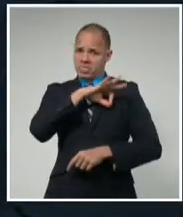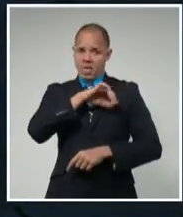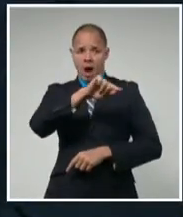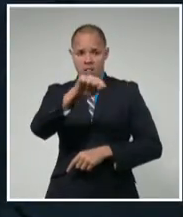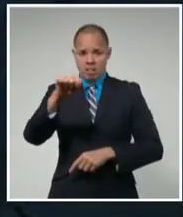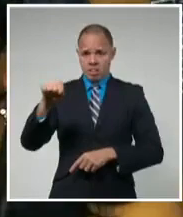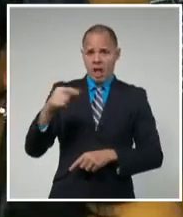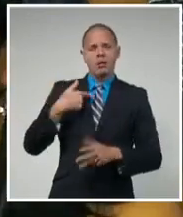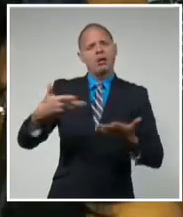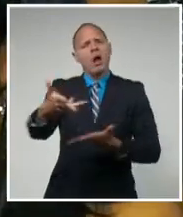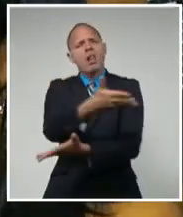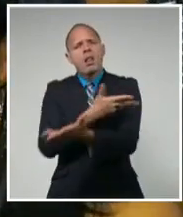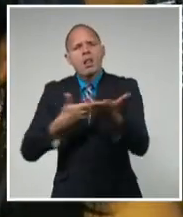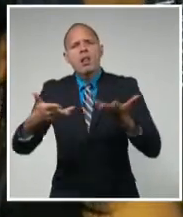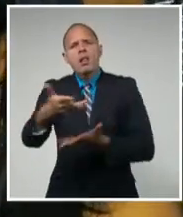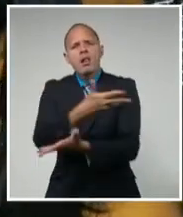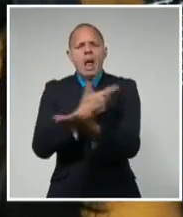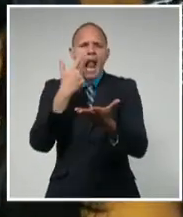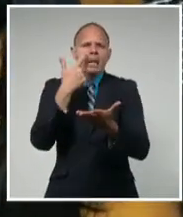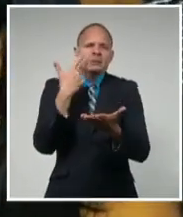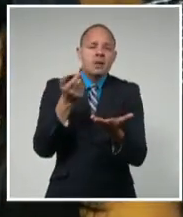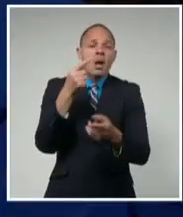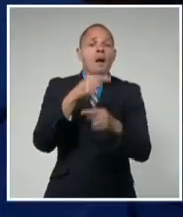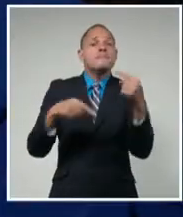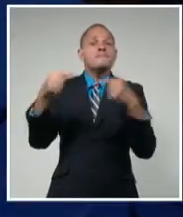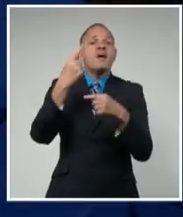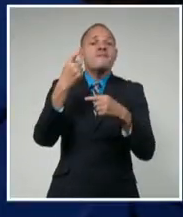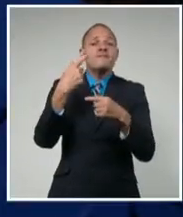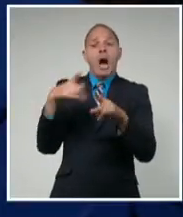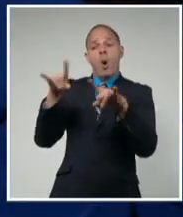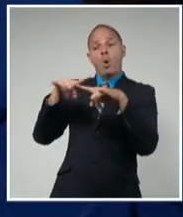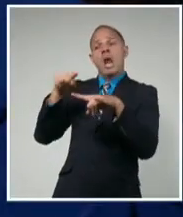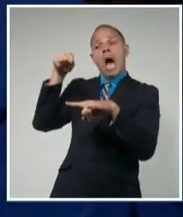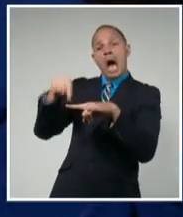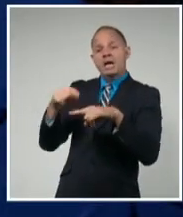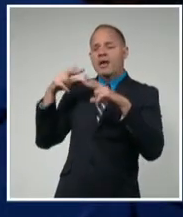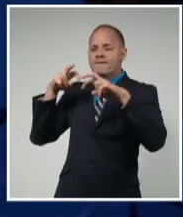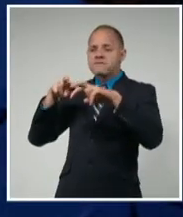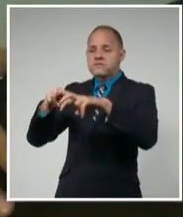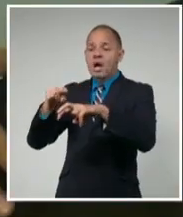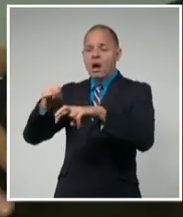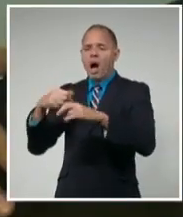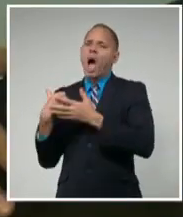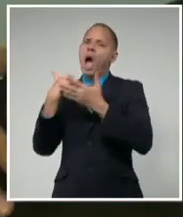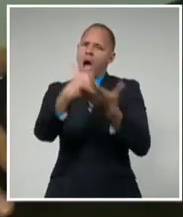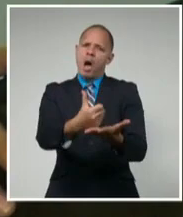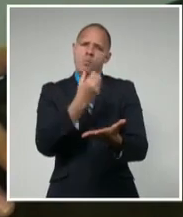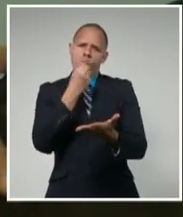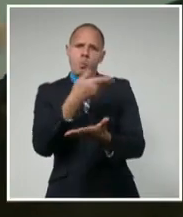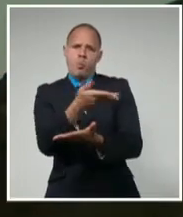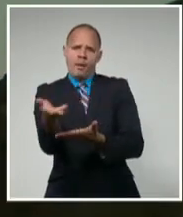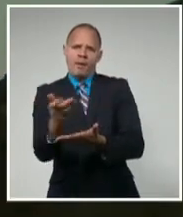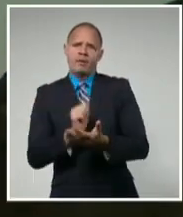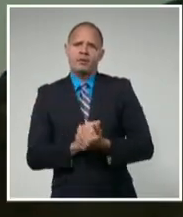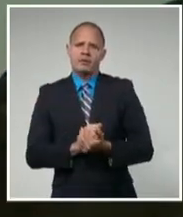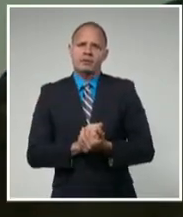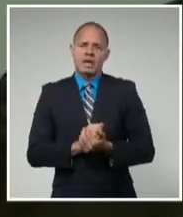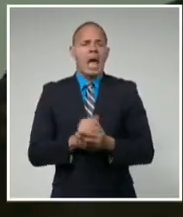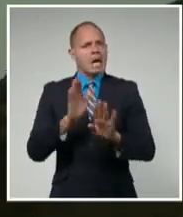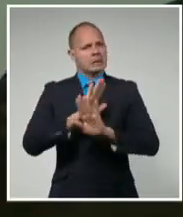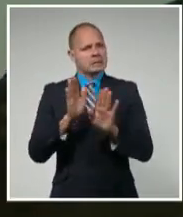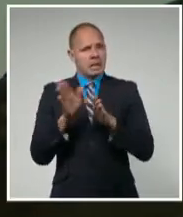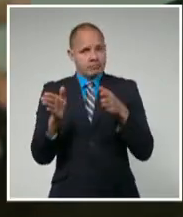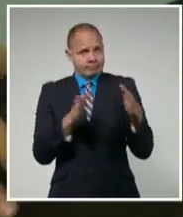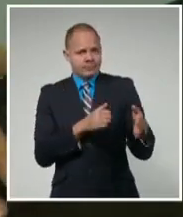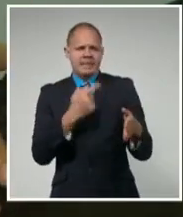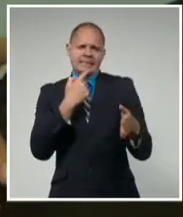las investigaciones desde la universidad. Reza mucho por hacer en la zona en favor de la gente. Al referirse a programas priorizados como